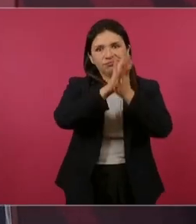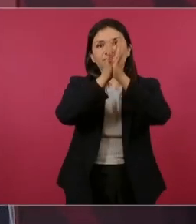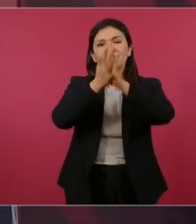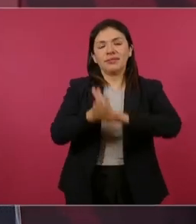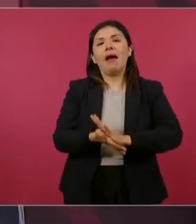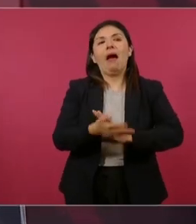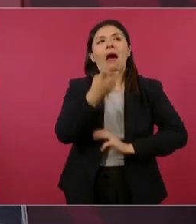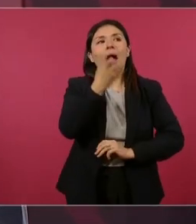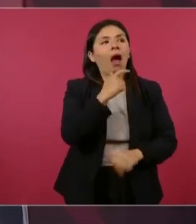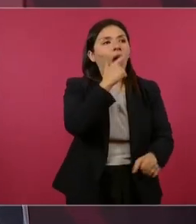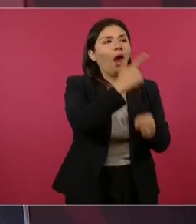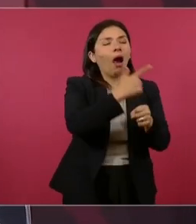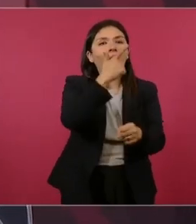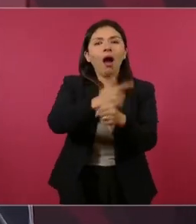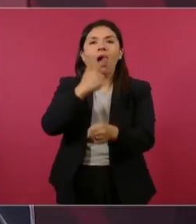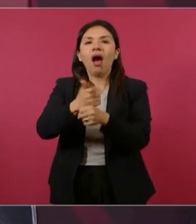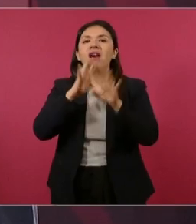Dejan